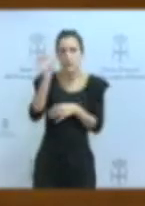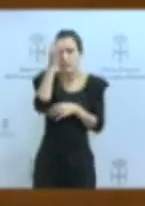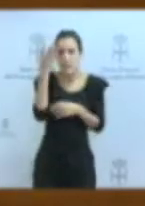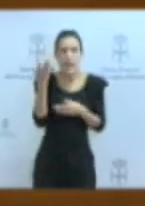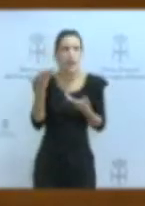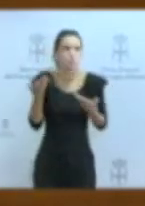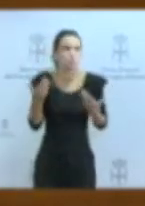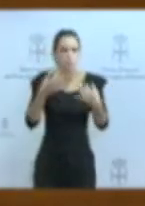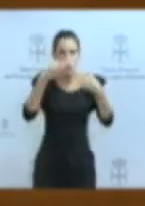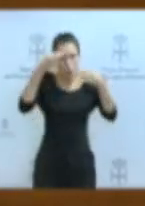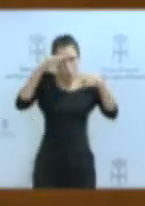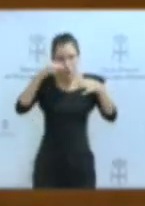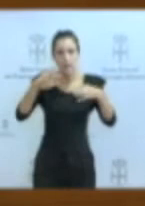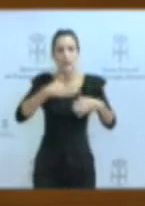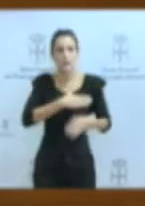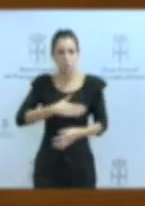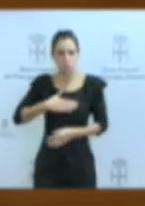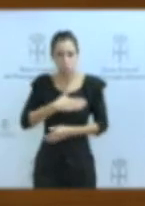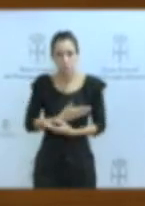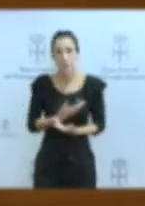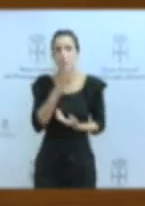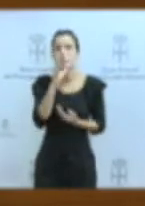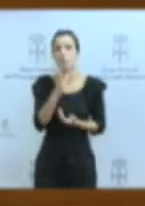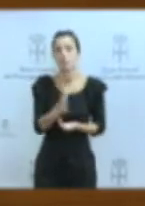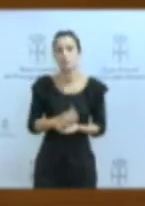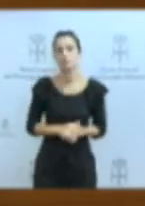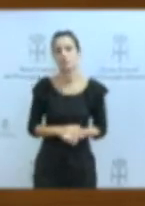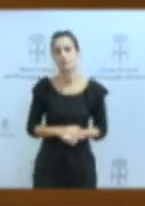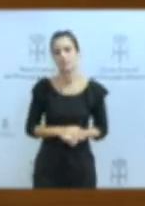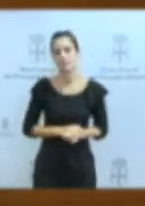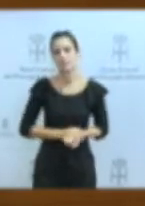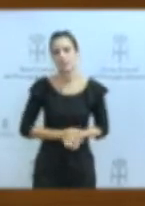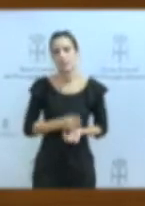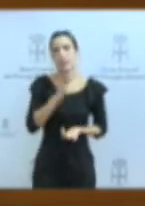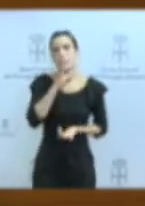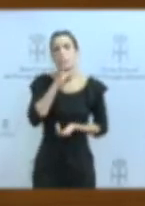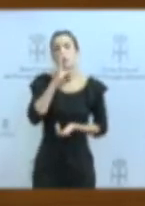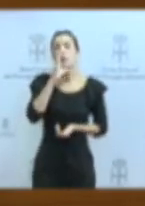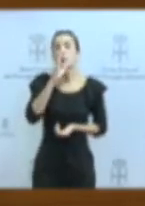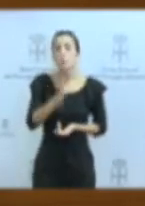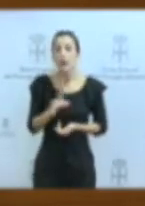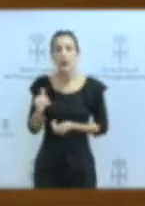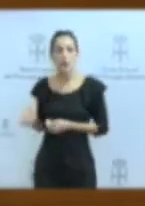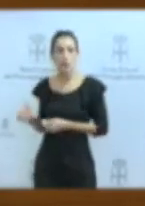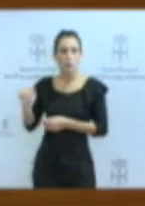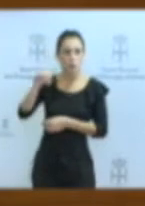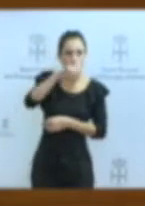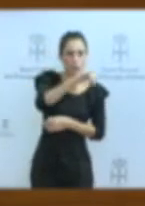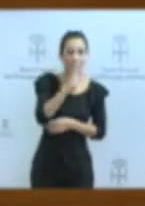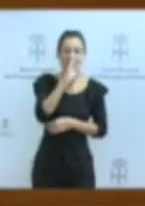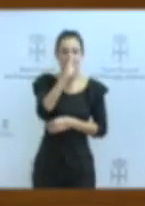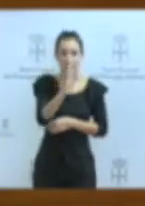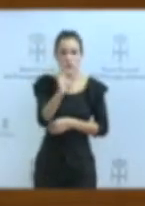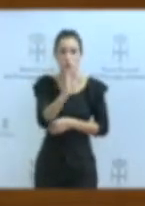cumplimentar esa conectividad tanto directa como indirecta, es decir, que permita además conectar con otros